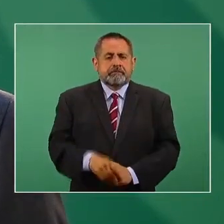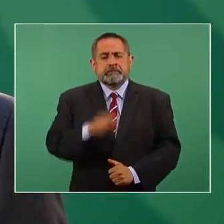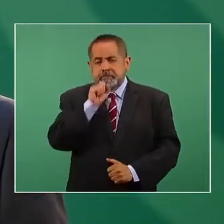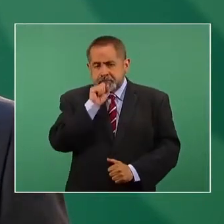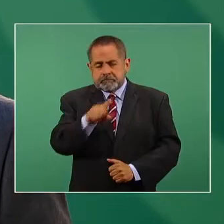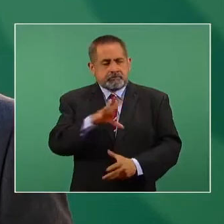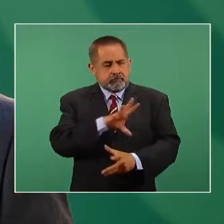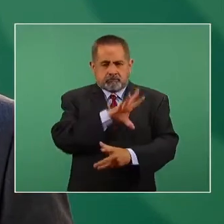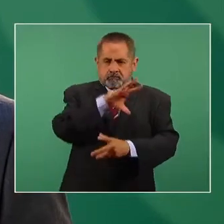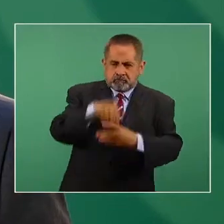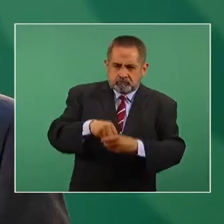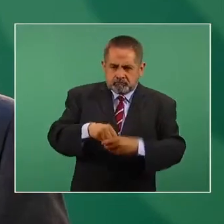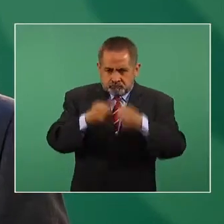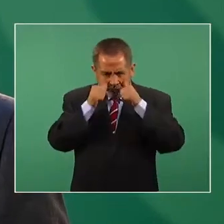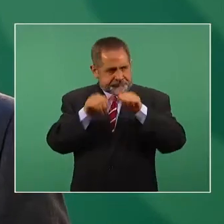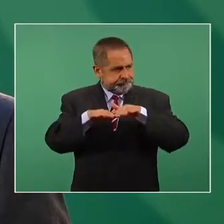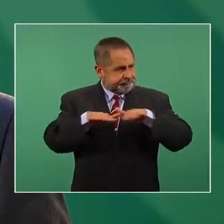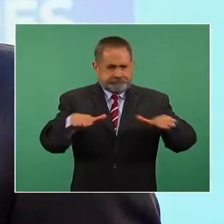incluyente,